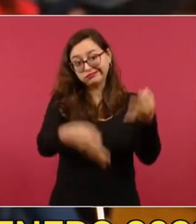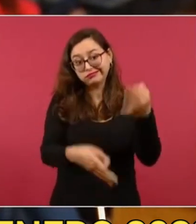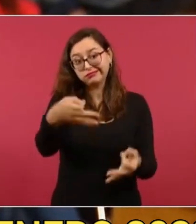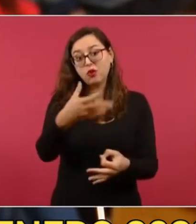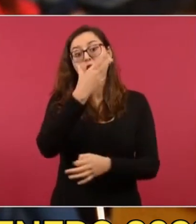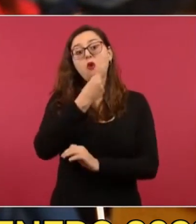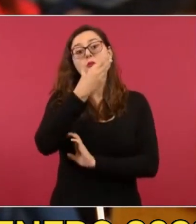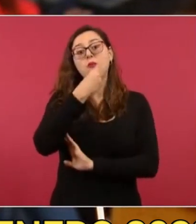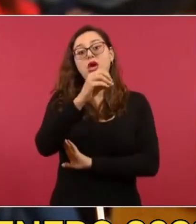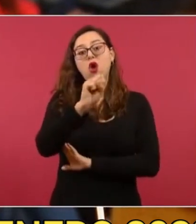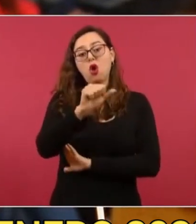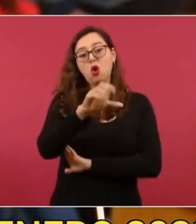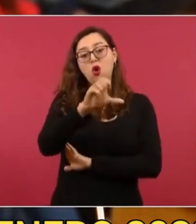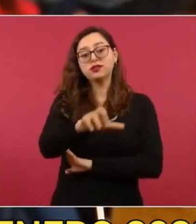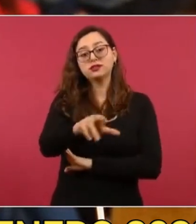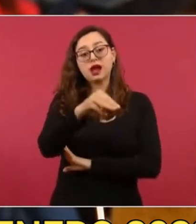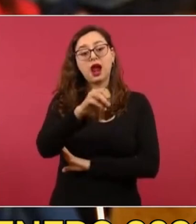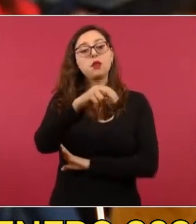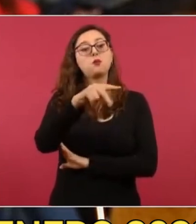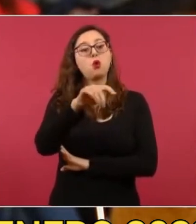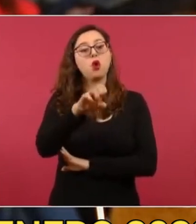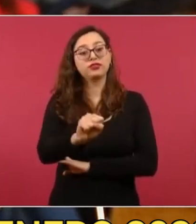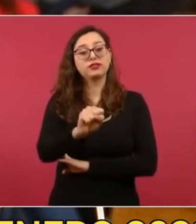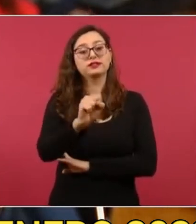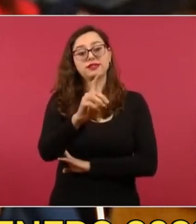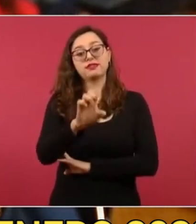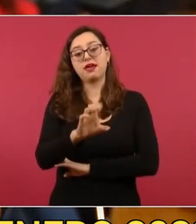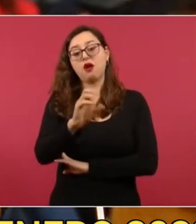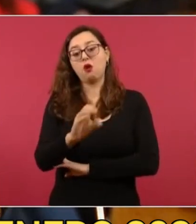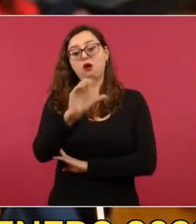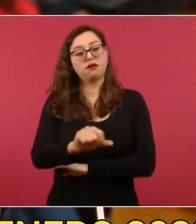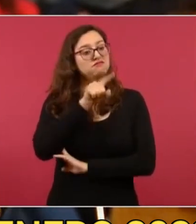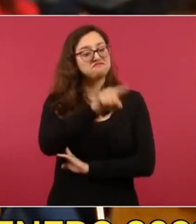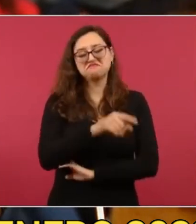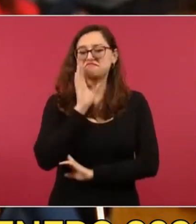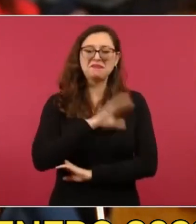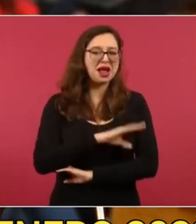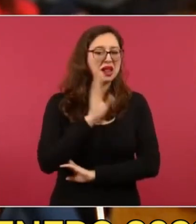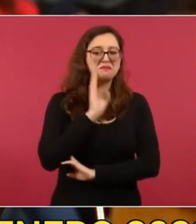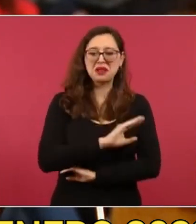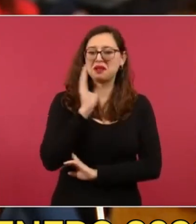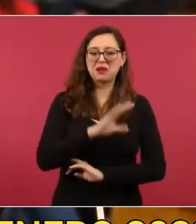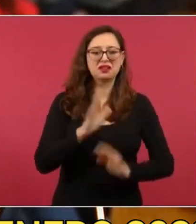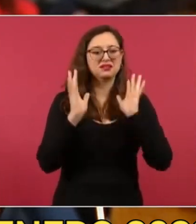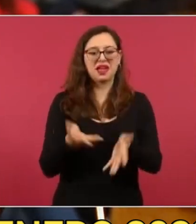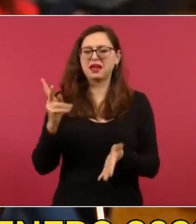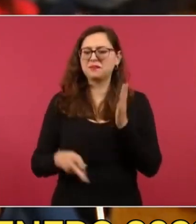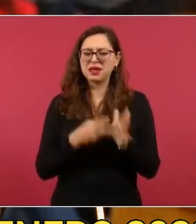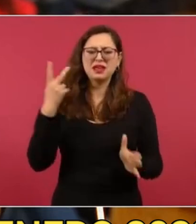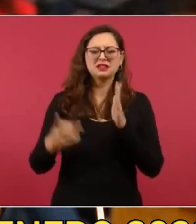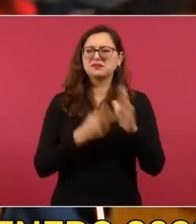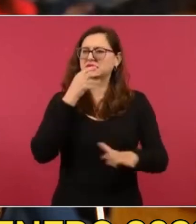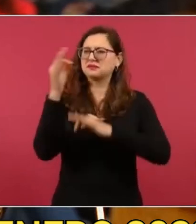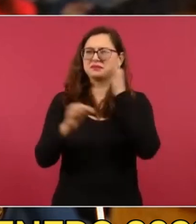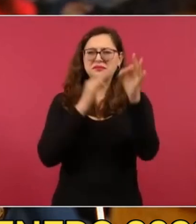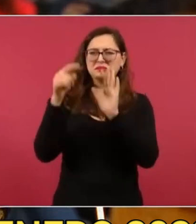Óscar Montes de Oca, quien pues ha sido exhibido en varias ocasiones en distintos medios de comunicación